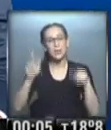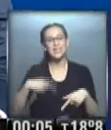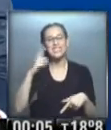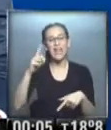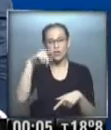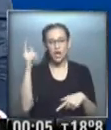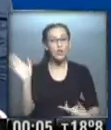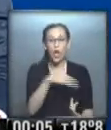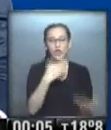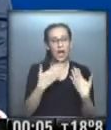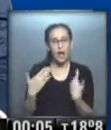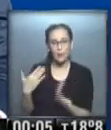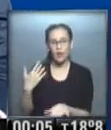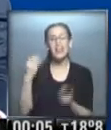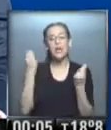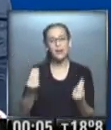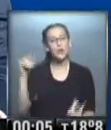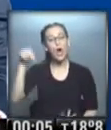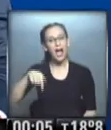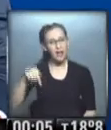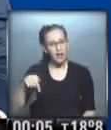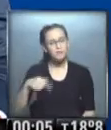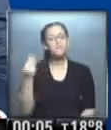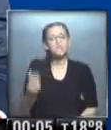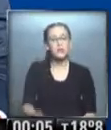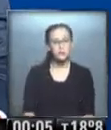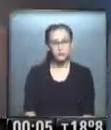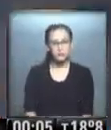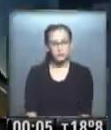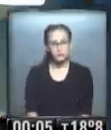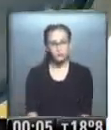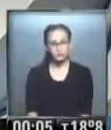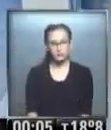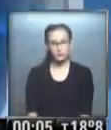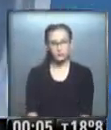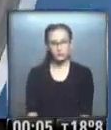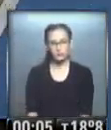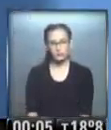internacional. ¿Qué sucedió aquí regionalmente, Félix?